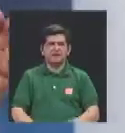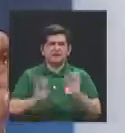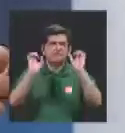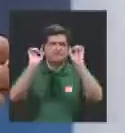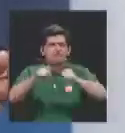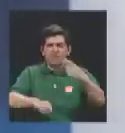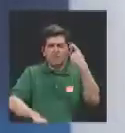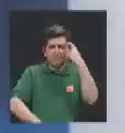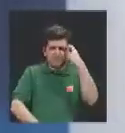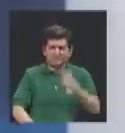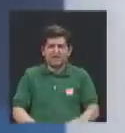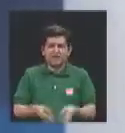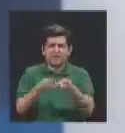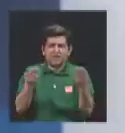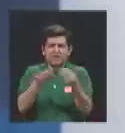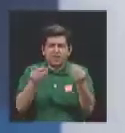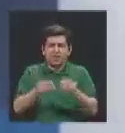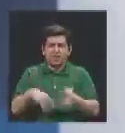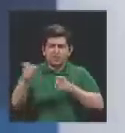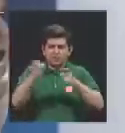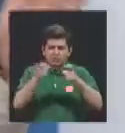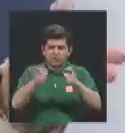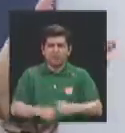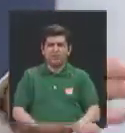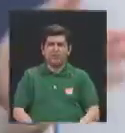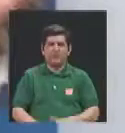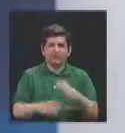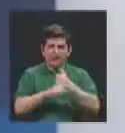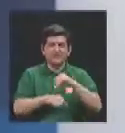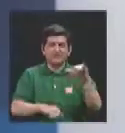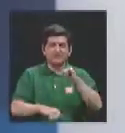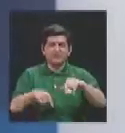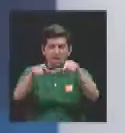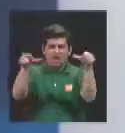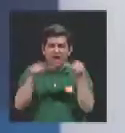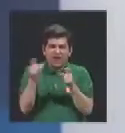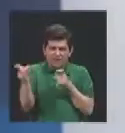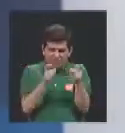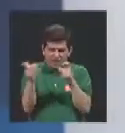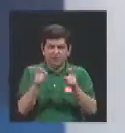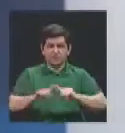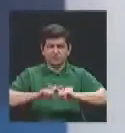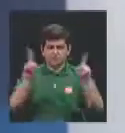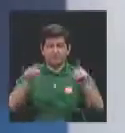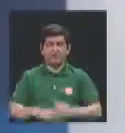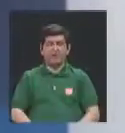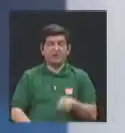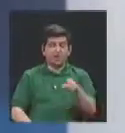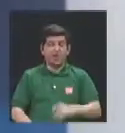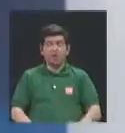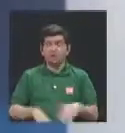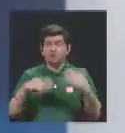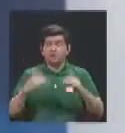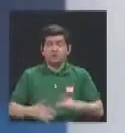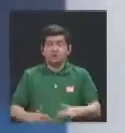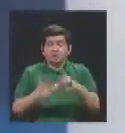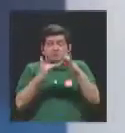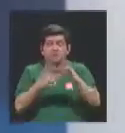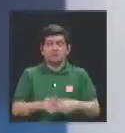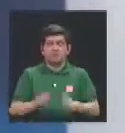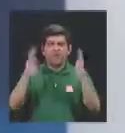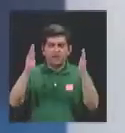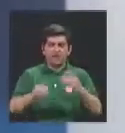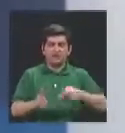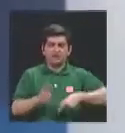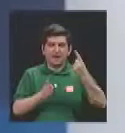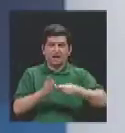un poquito lo que puede ser el production manager hace lo que es locations, ¿verdad? Pero claro, es tan